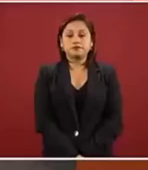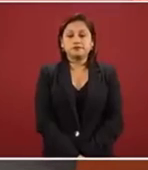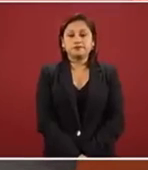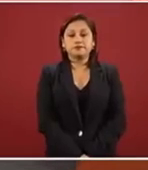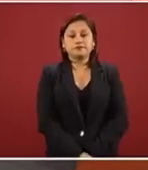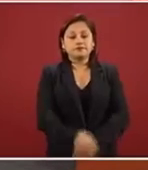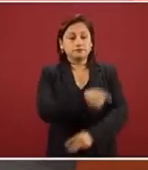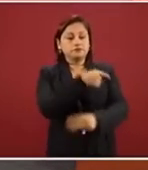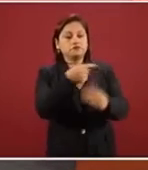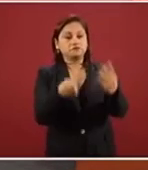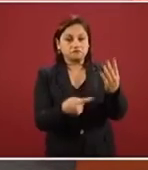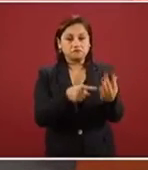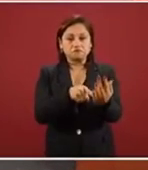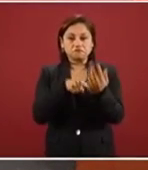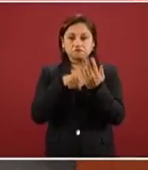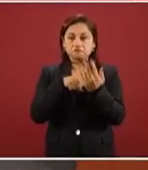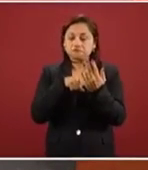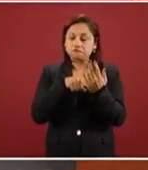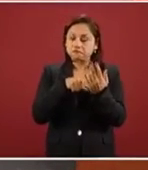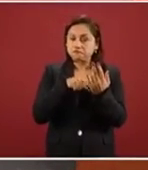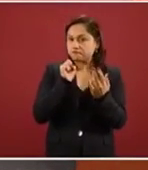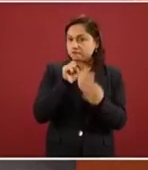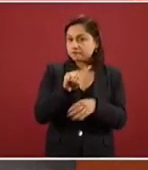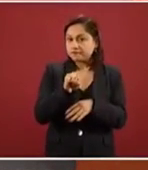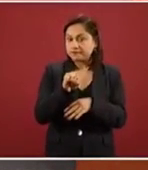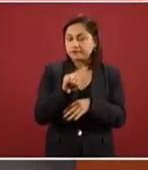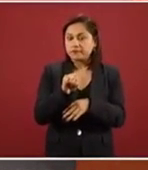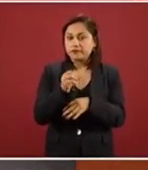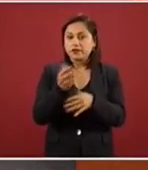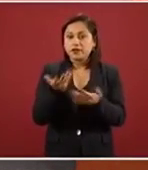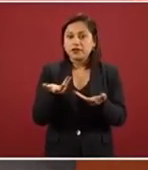Y vamos a poder tener